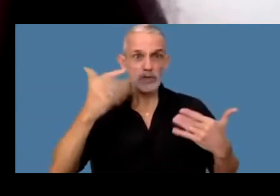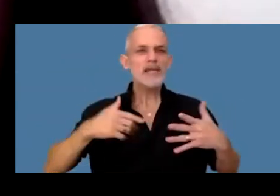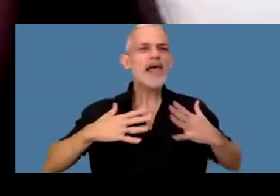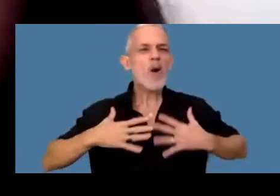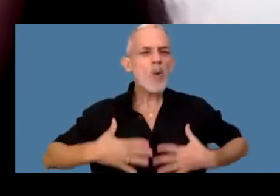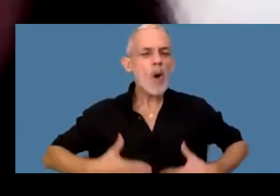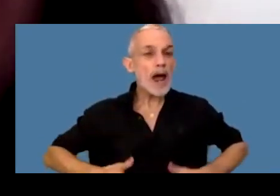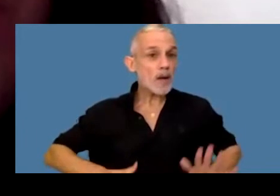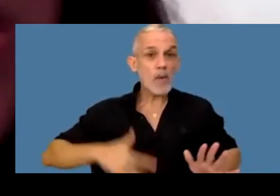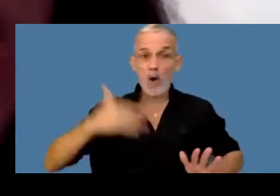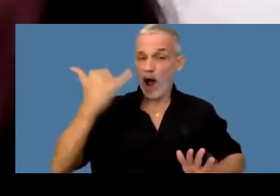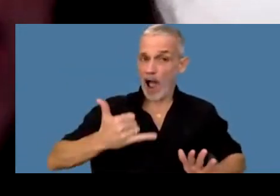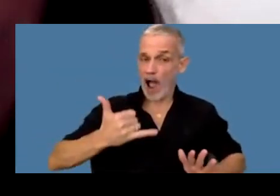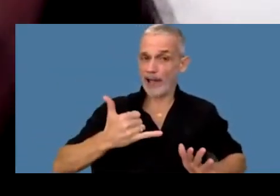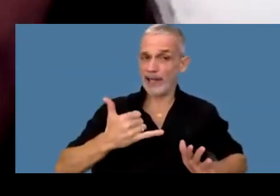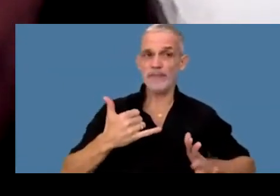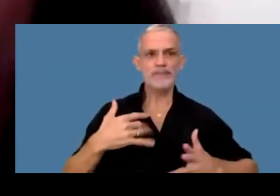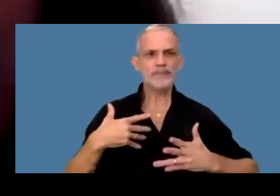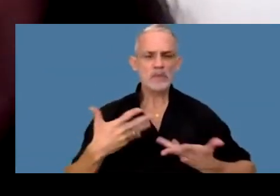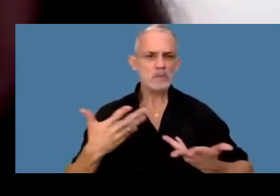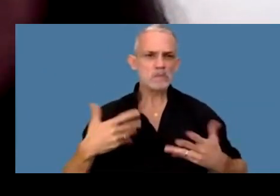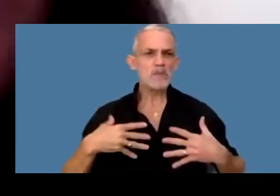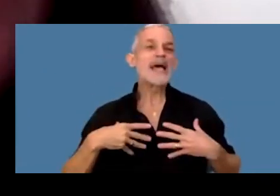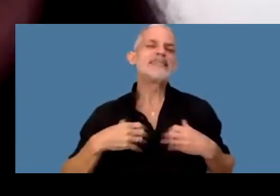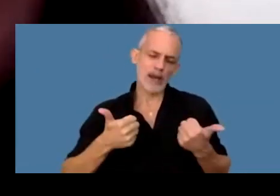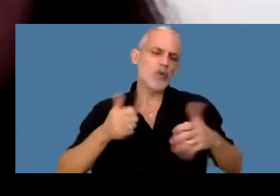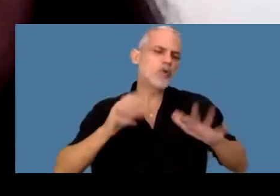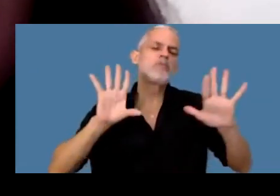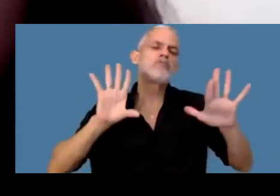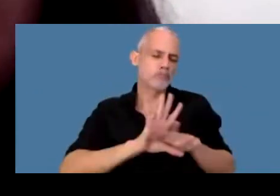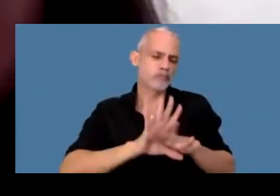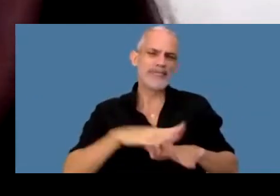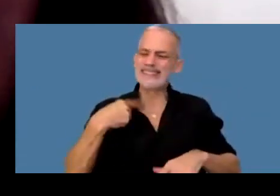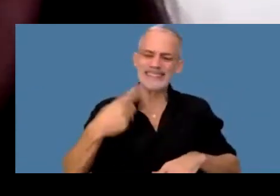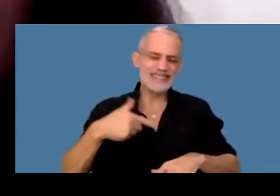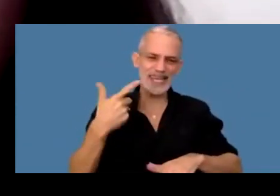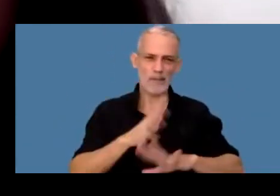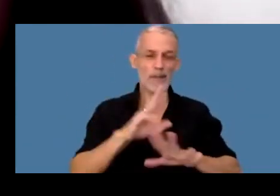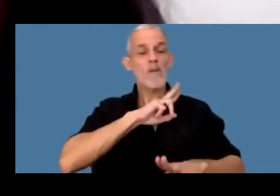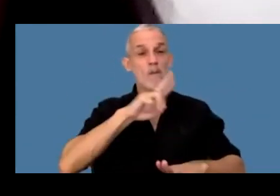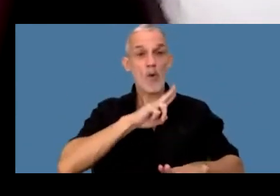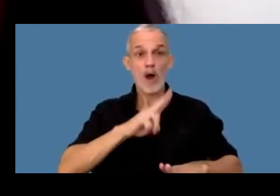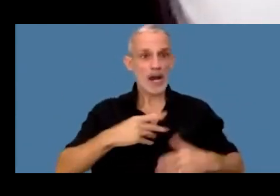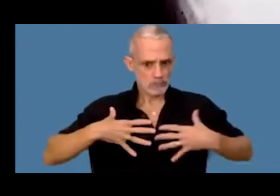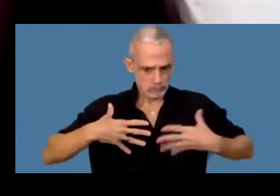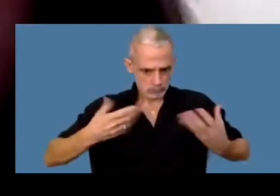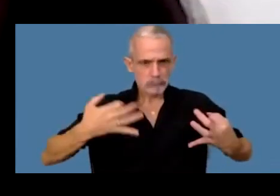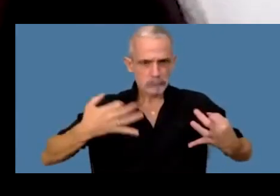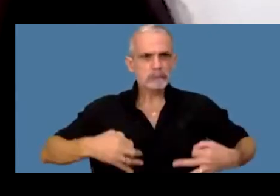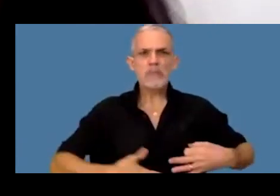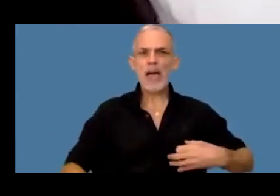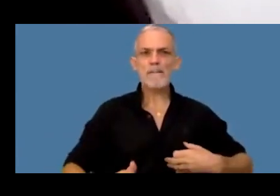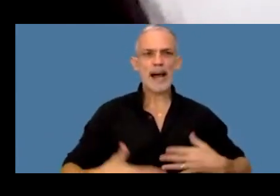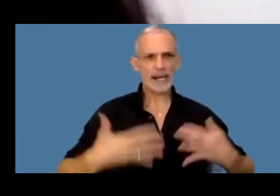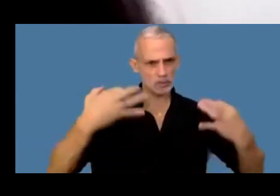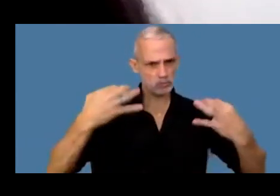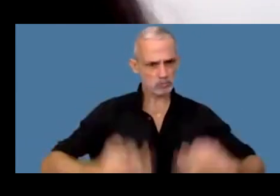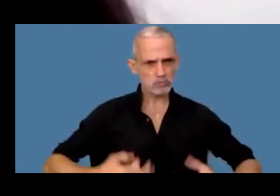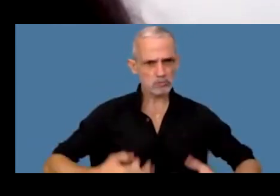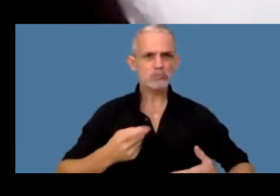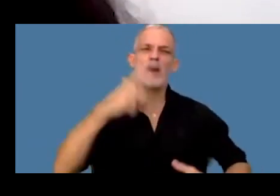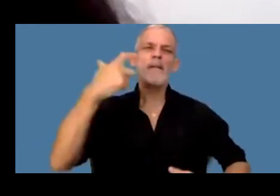los profesionales de la salud en general del proceso del embarazo y la asistencia del parto. Hoy